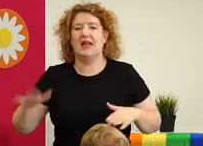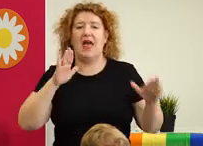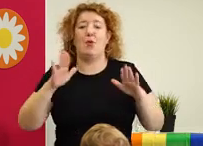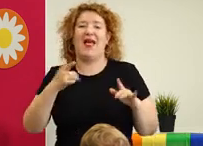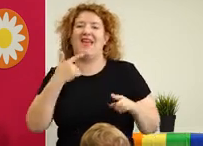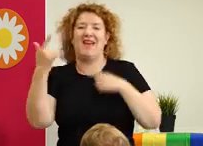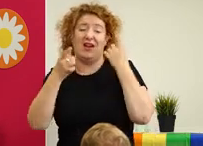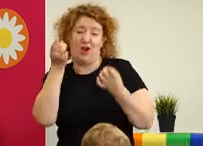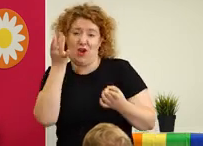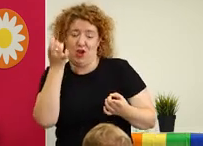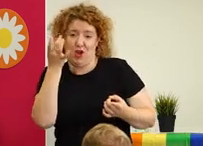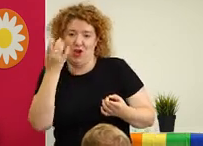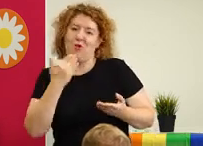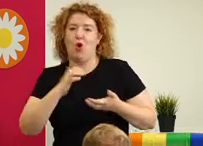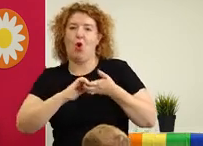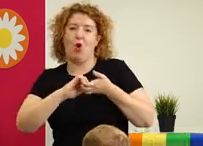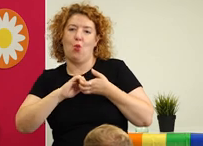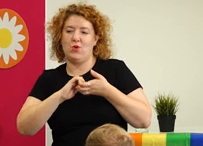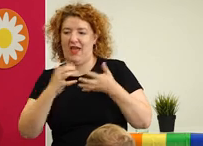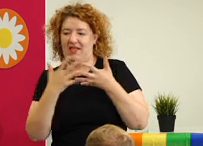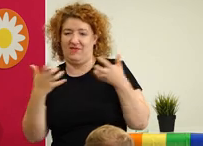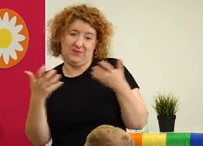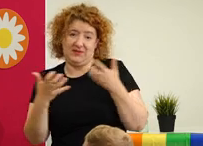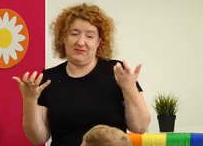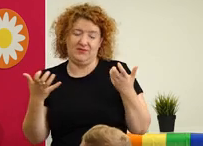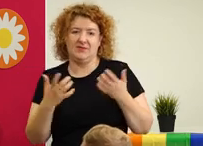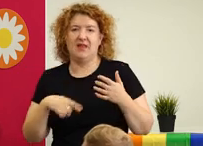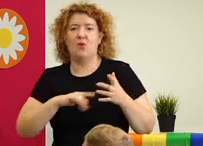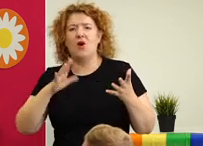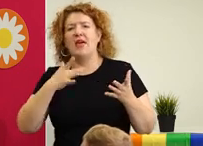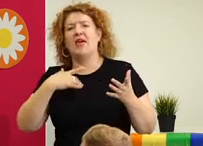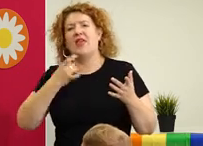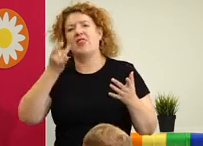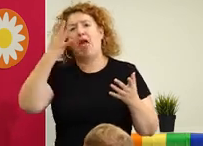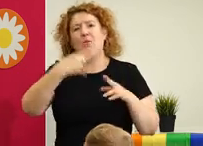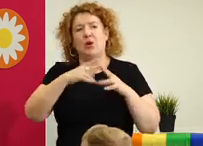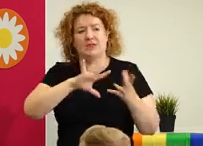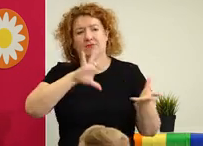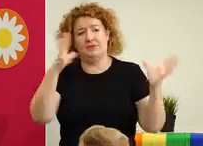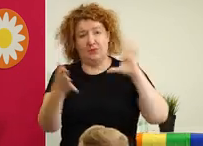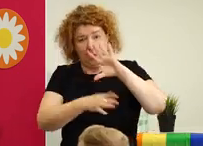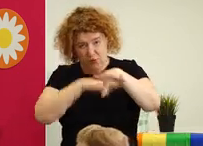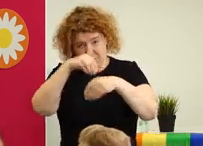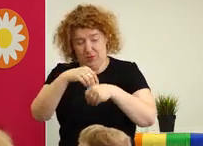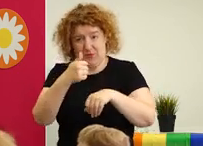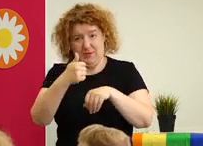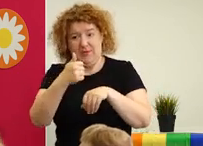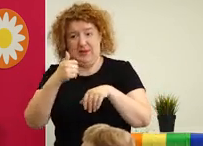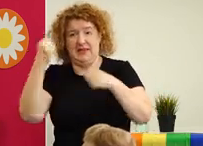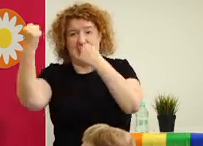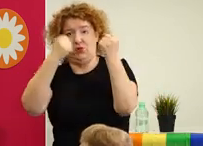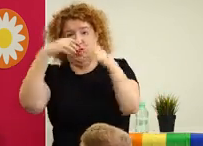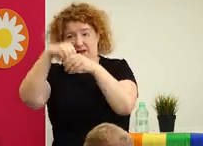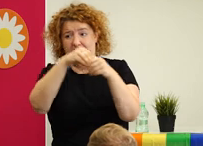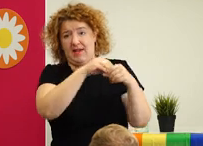que estamos ahora, donde vemos que esos cuñadismos se transforman en ideas políticas y que lo malo es que tienen representación luego en las